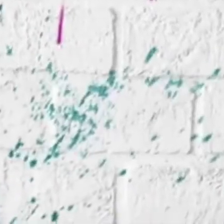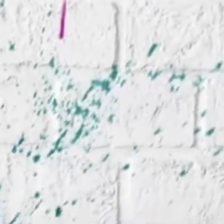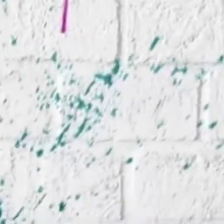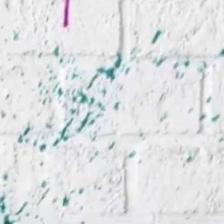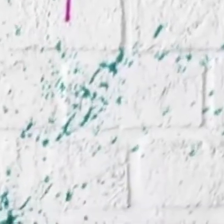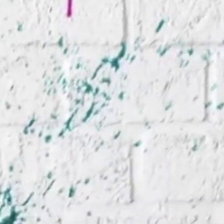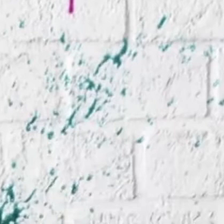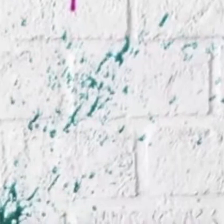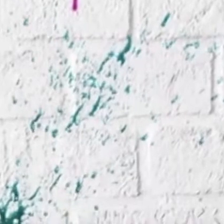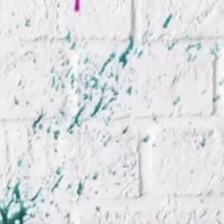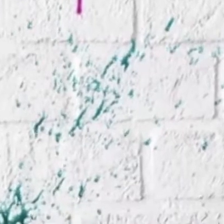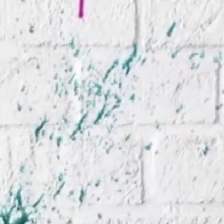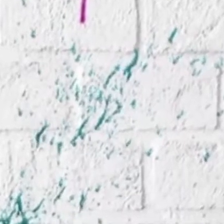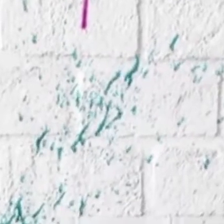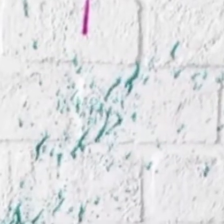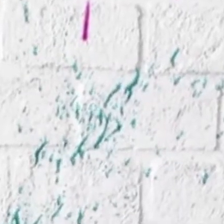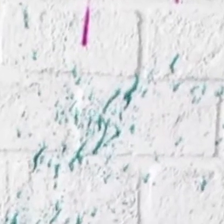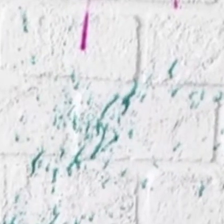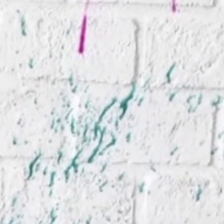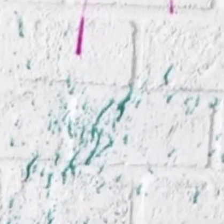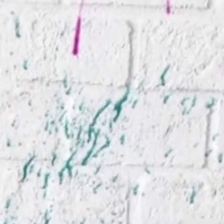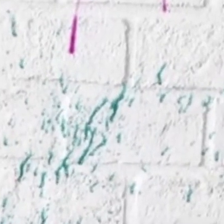Esto es Generación Tro.